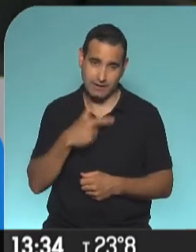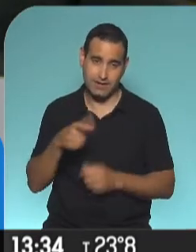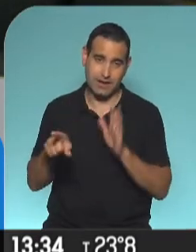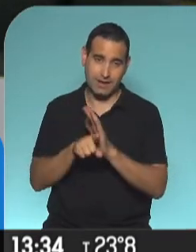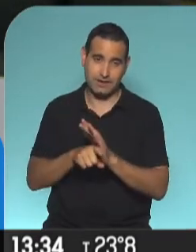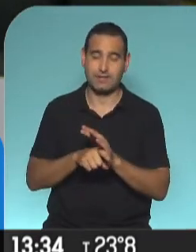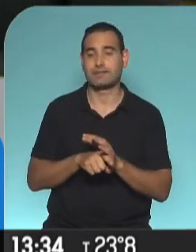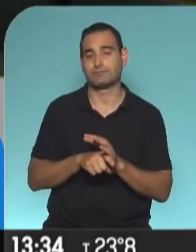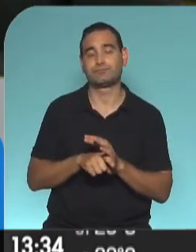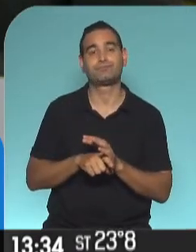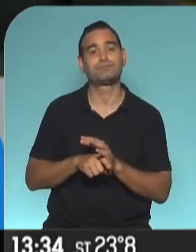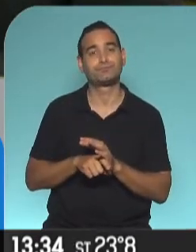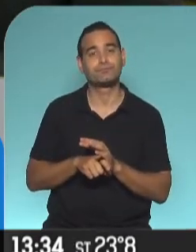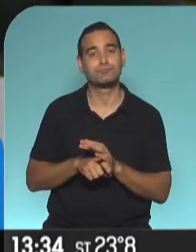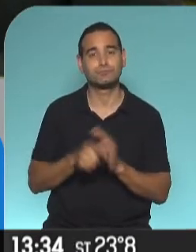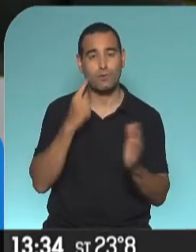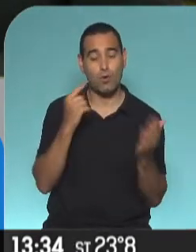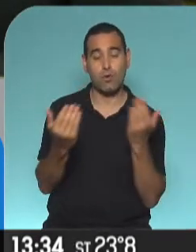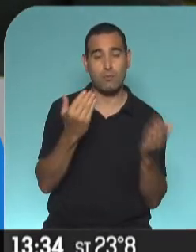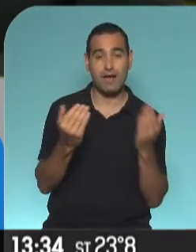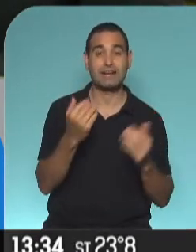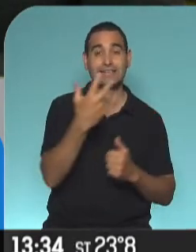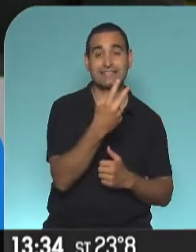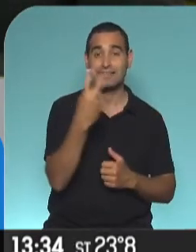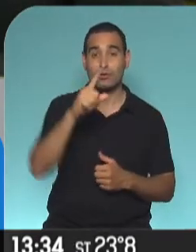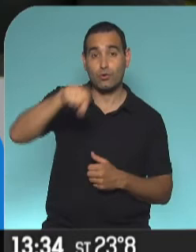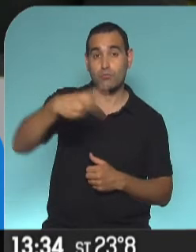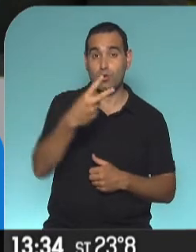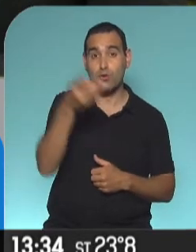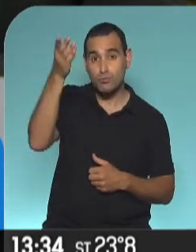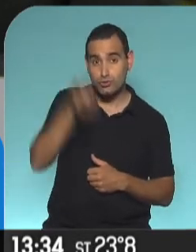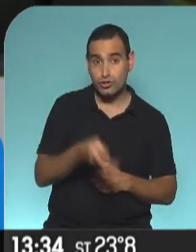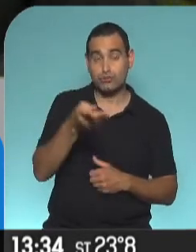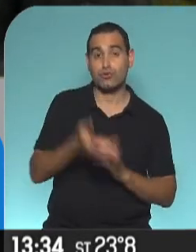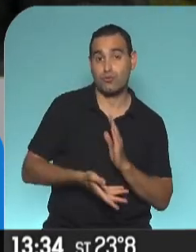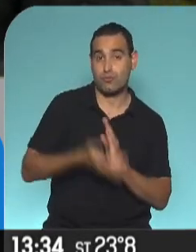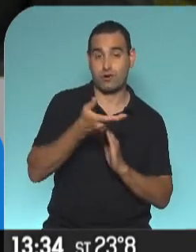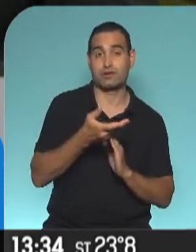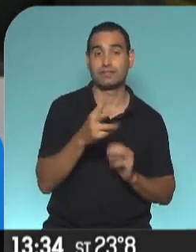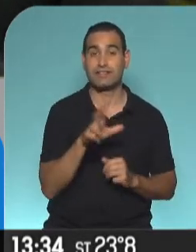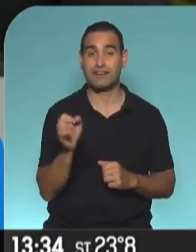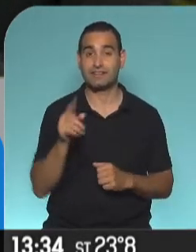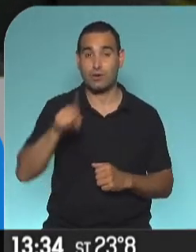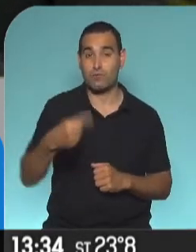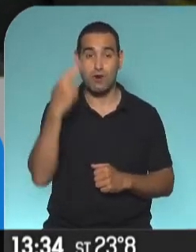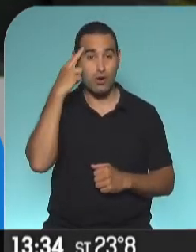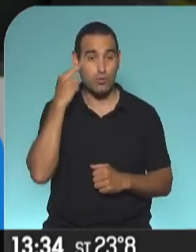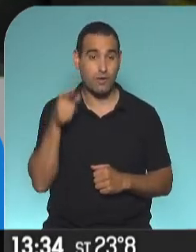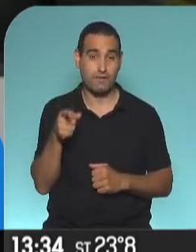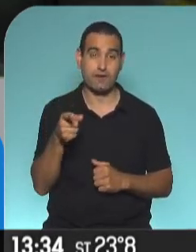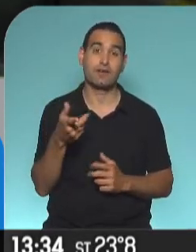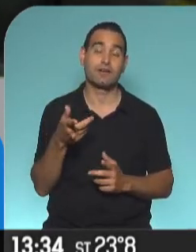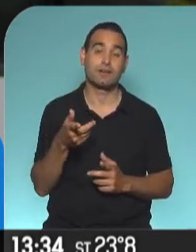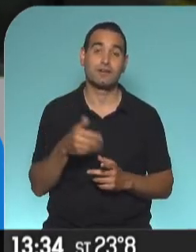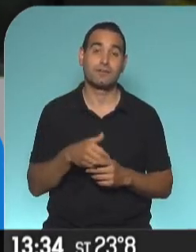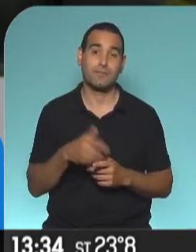el último mes de diciembre. Esto estaría dando un 32,2% de aumento de la fórmula propuesta, 30,9%, fíjate, está por encima de lo que se